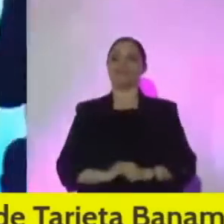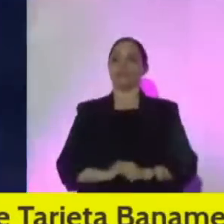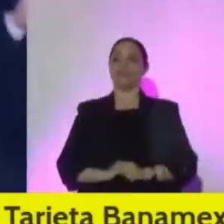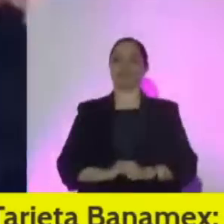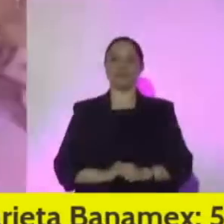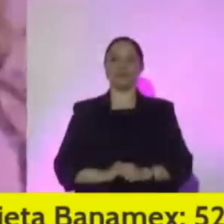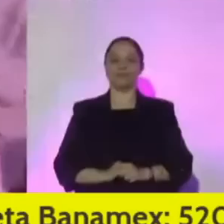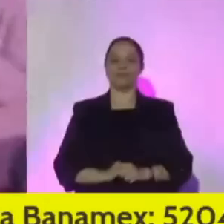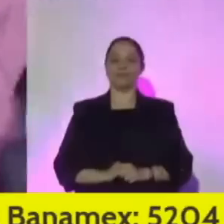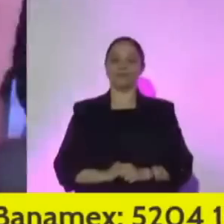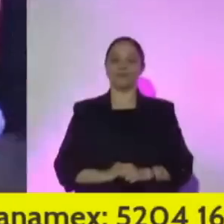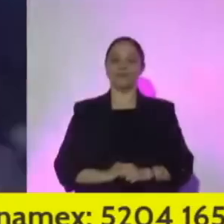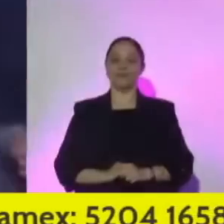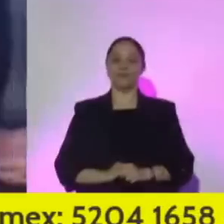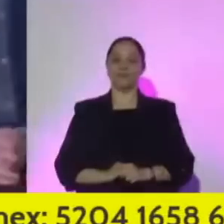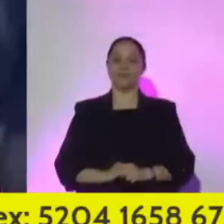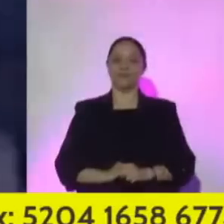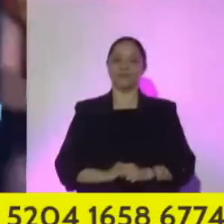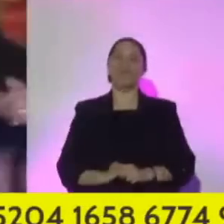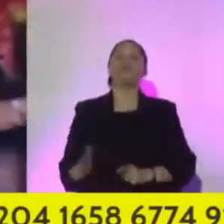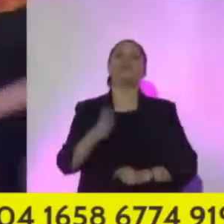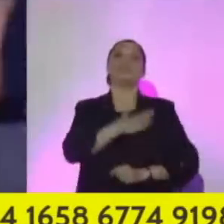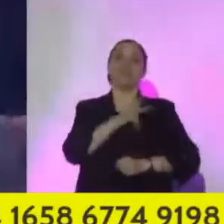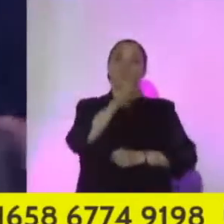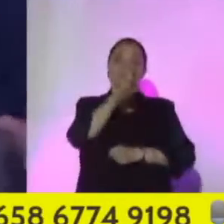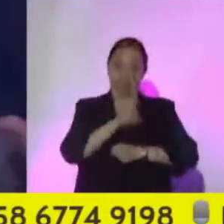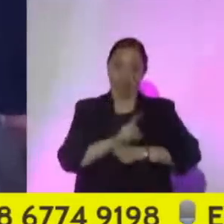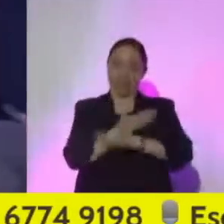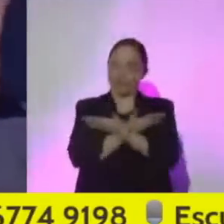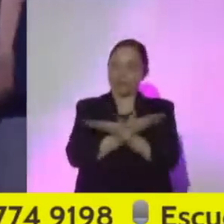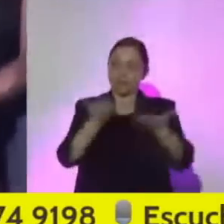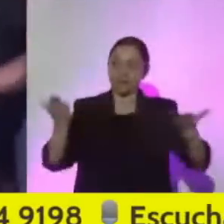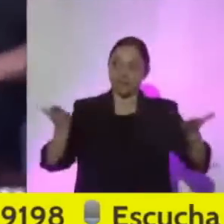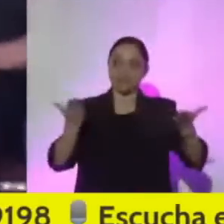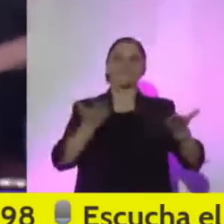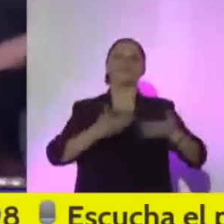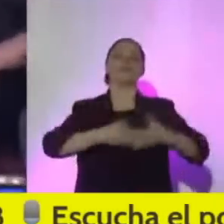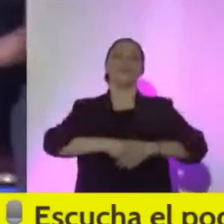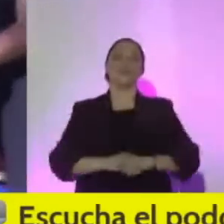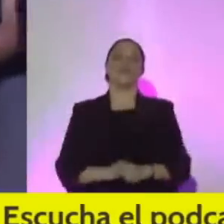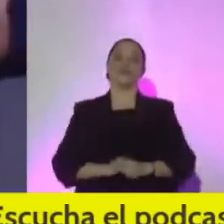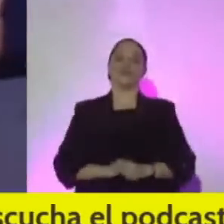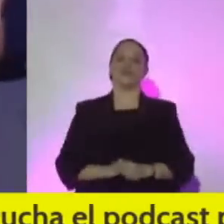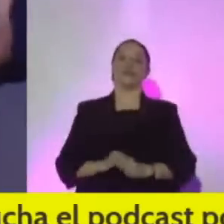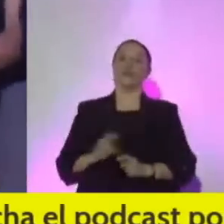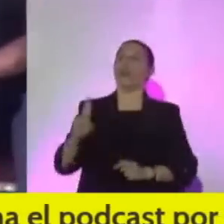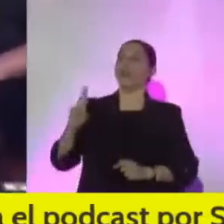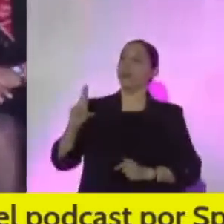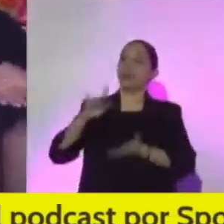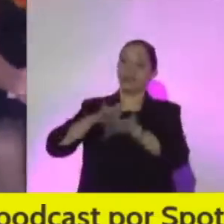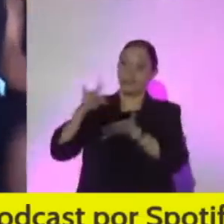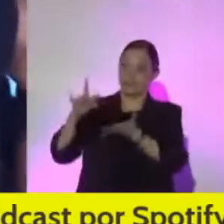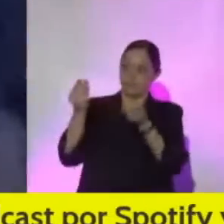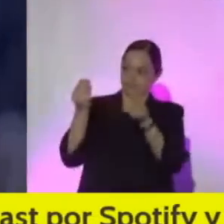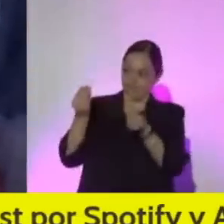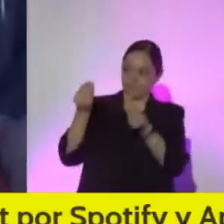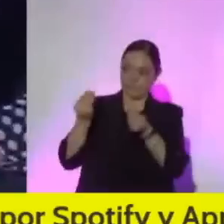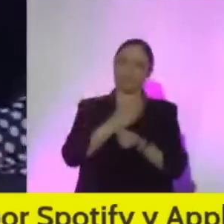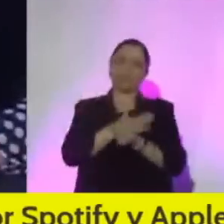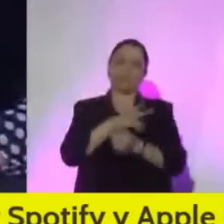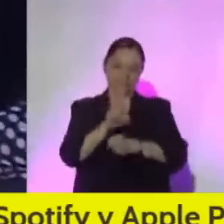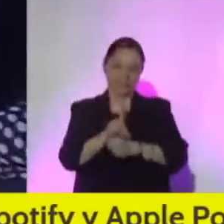temáticas muy buenos días tengan todos y todas ustedes gracias ochil muy buenos días porque estamos en este